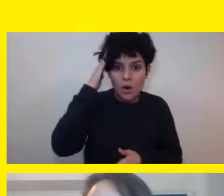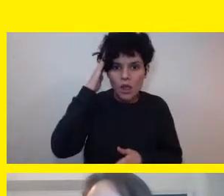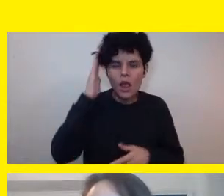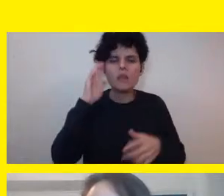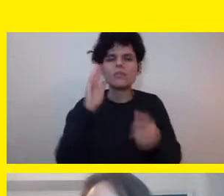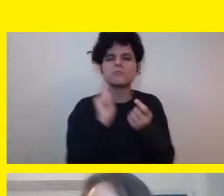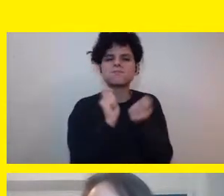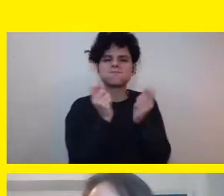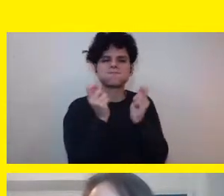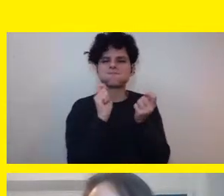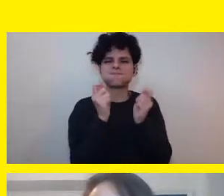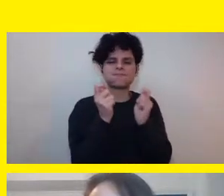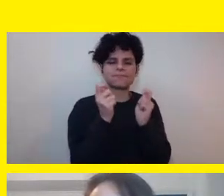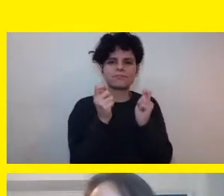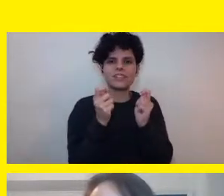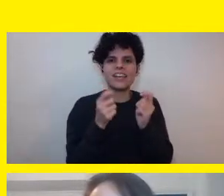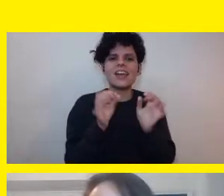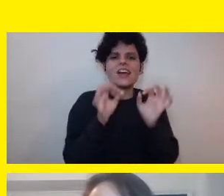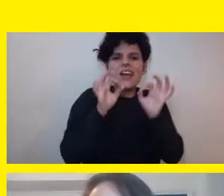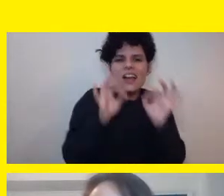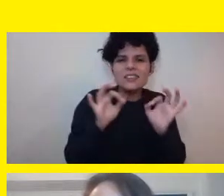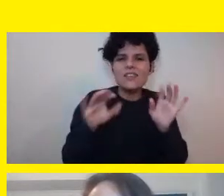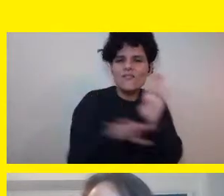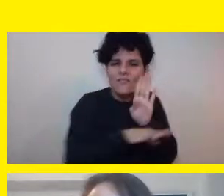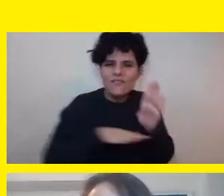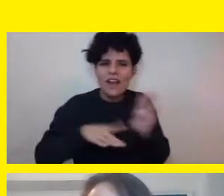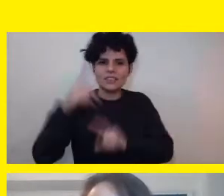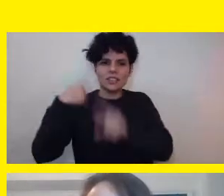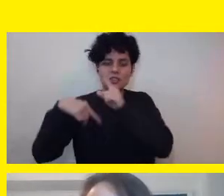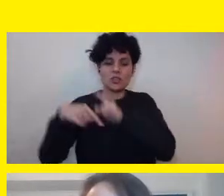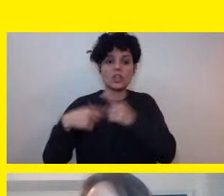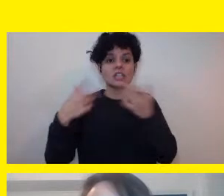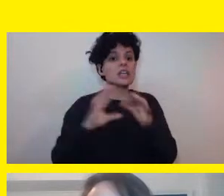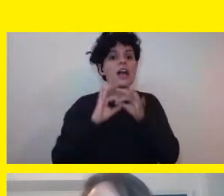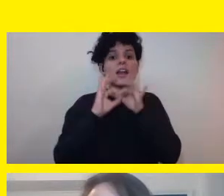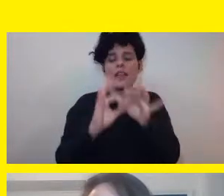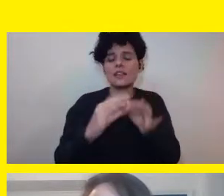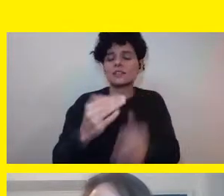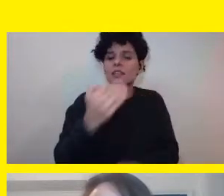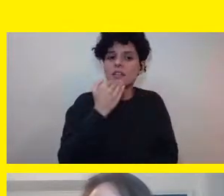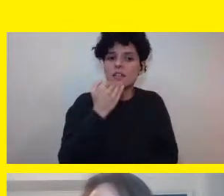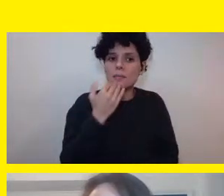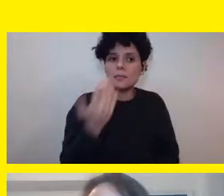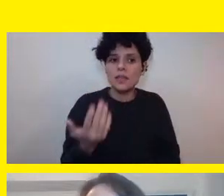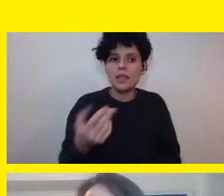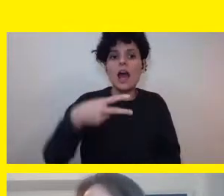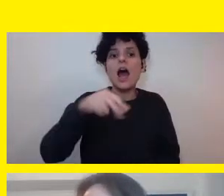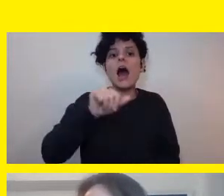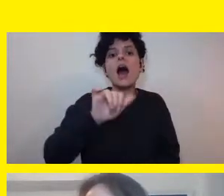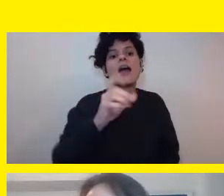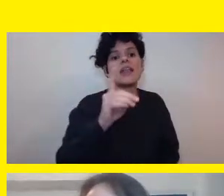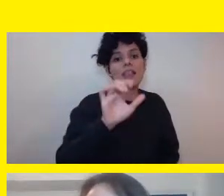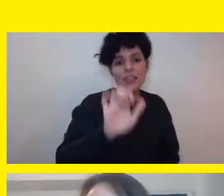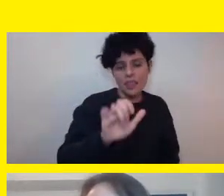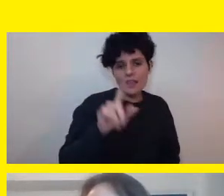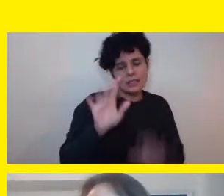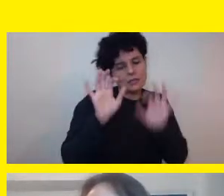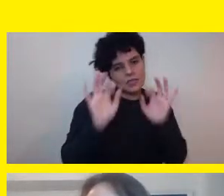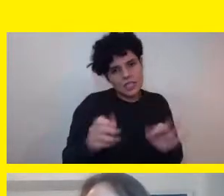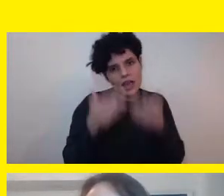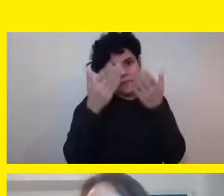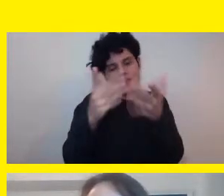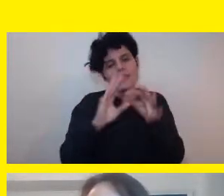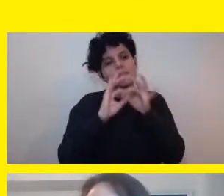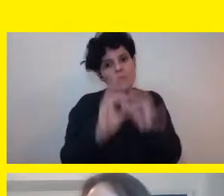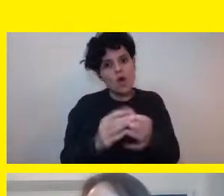motor de la historia. Así que yo también agradecer y sumarme a las palabras de agradecimiento a Aide, particularmente por